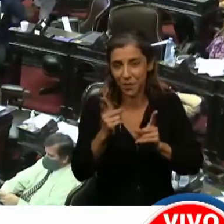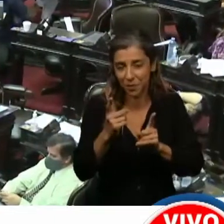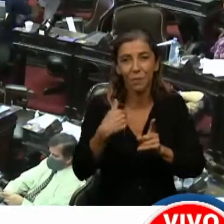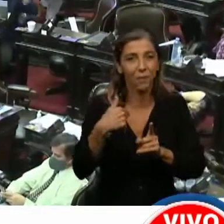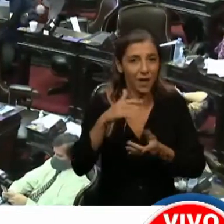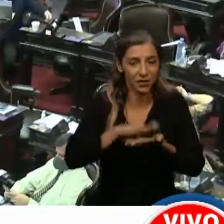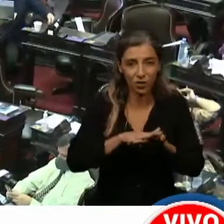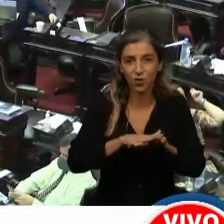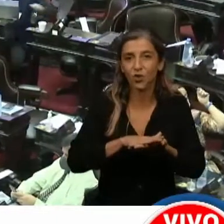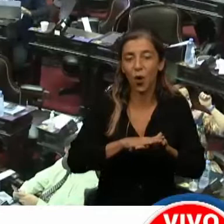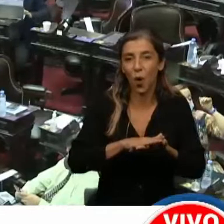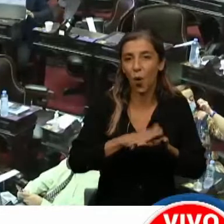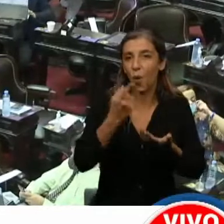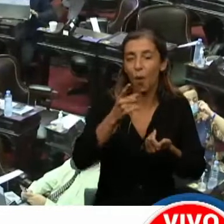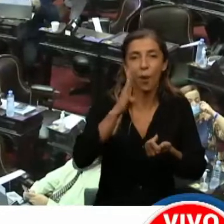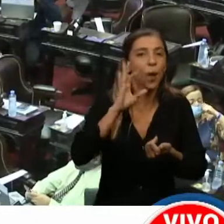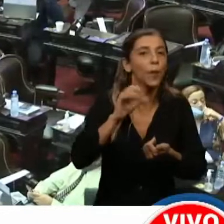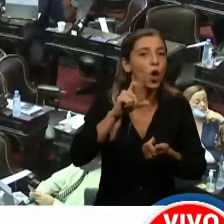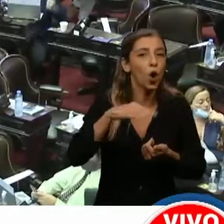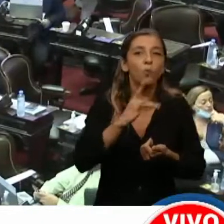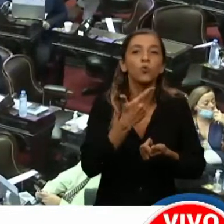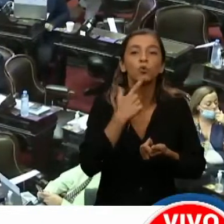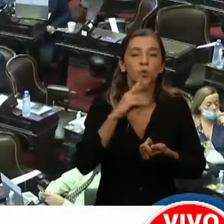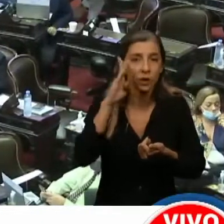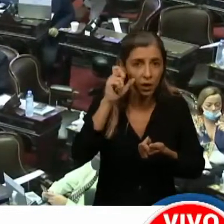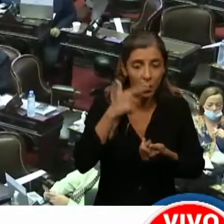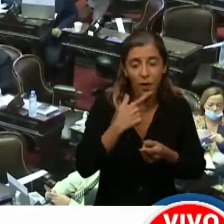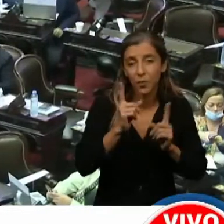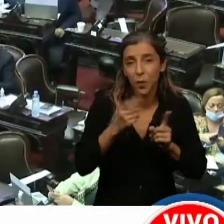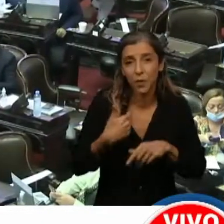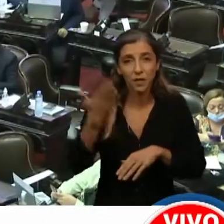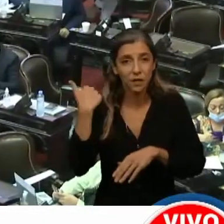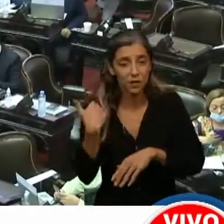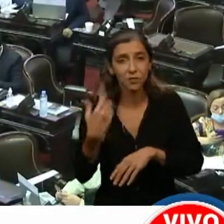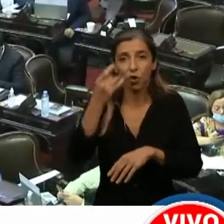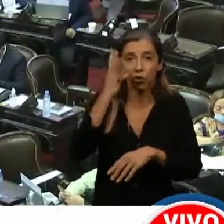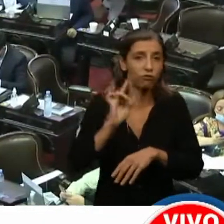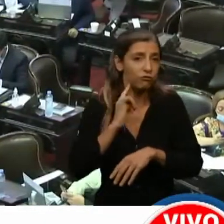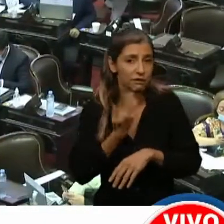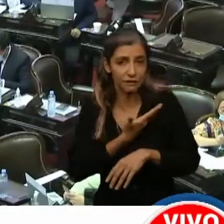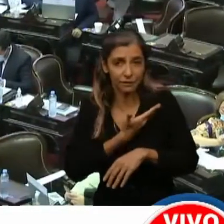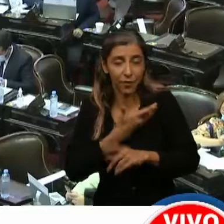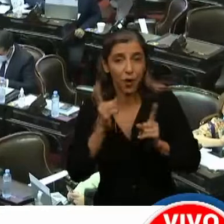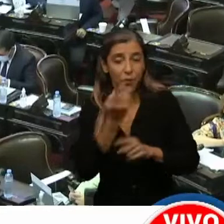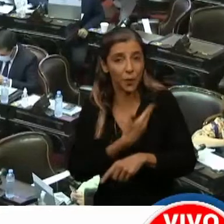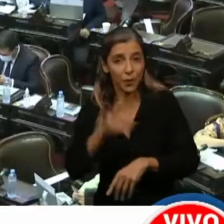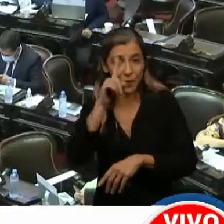más, los primeros días de febrero, entre el 12 y el 13 de febrero, el propio presidente de la